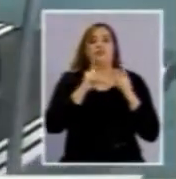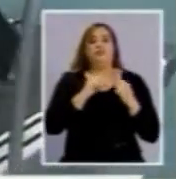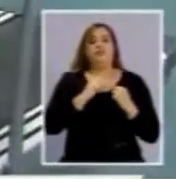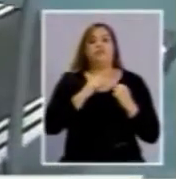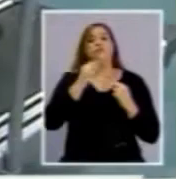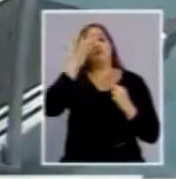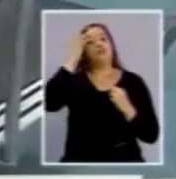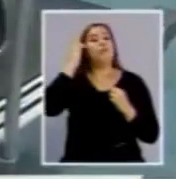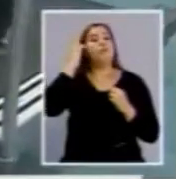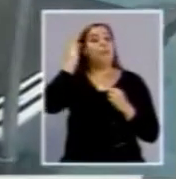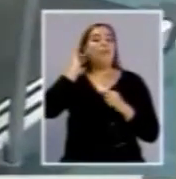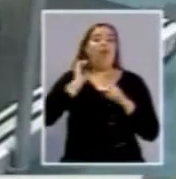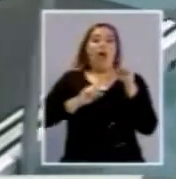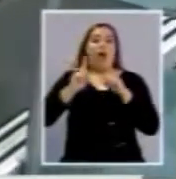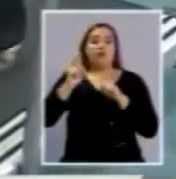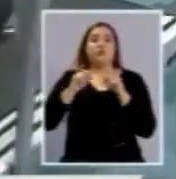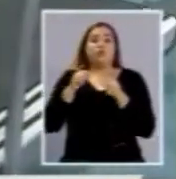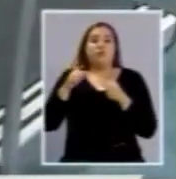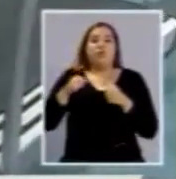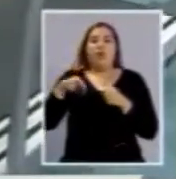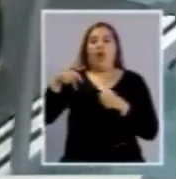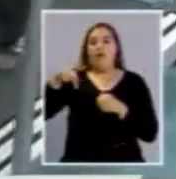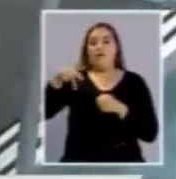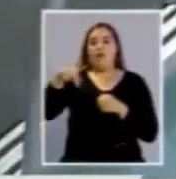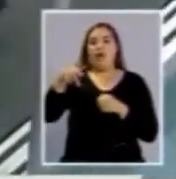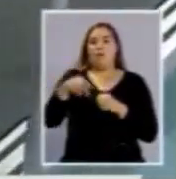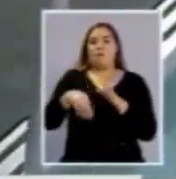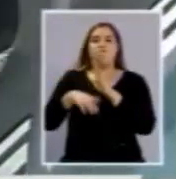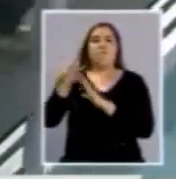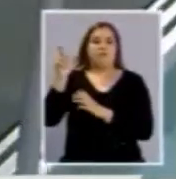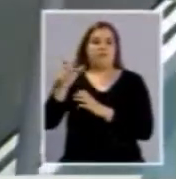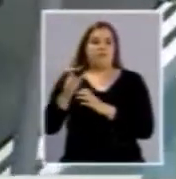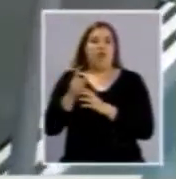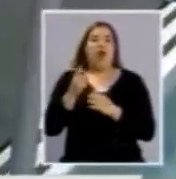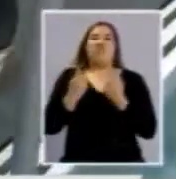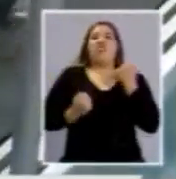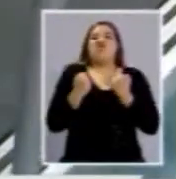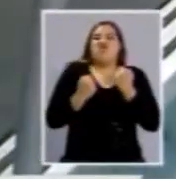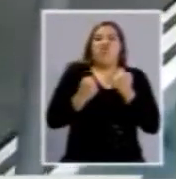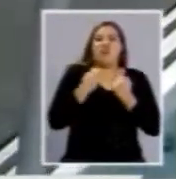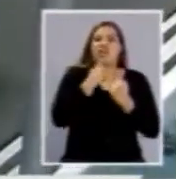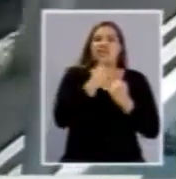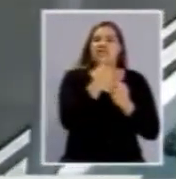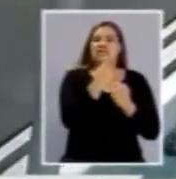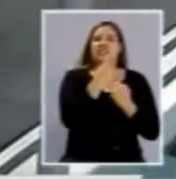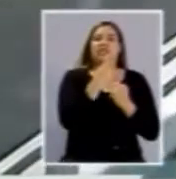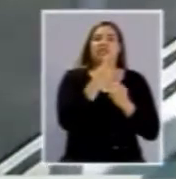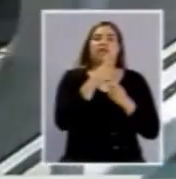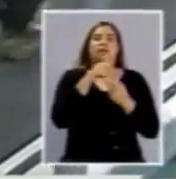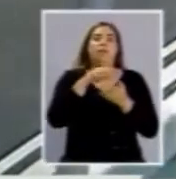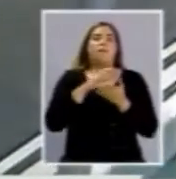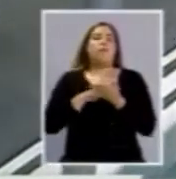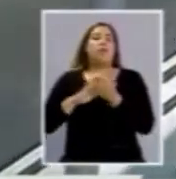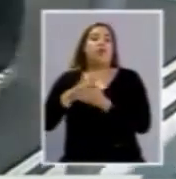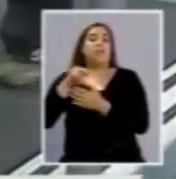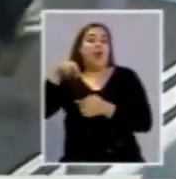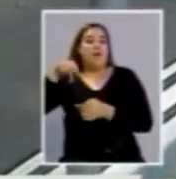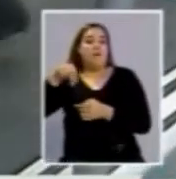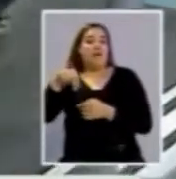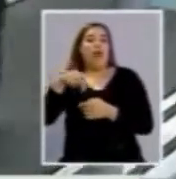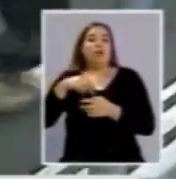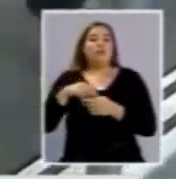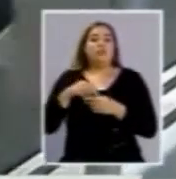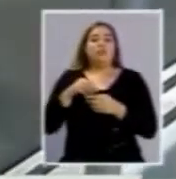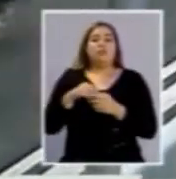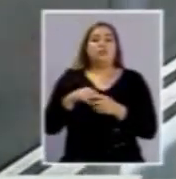camina o puede caminar que puede trotar. Tenemos en el fondo reducción de impacto en lo que es rodilla, personas con